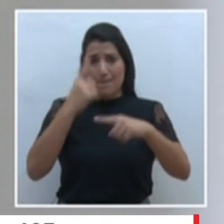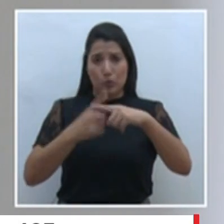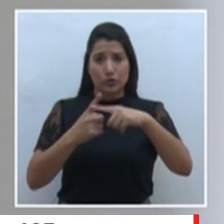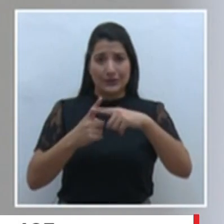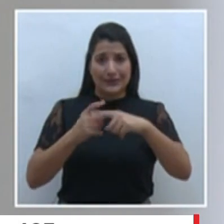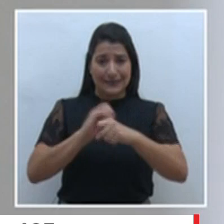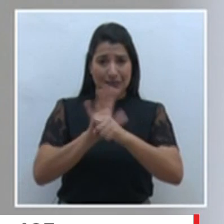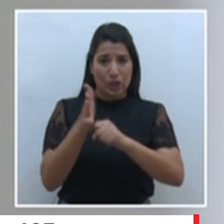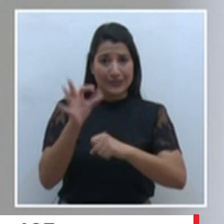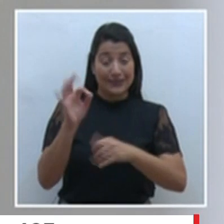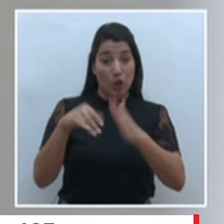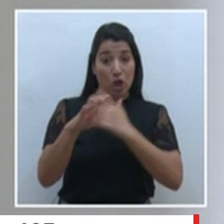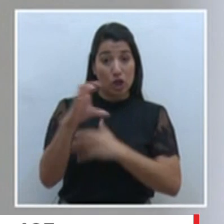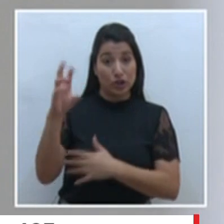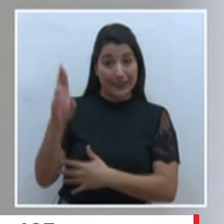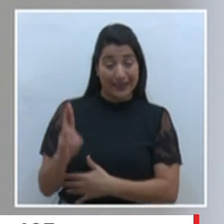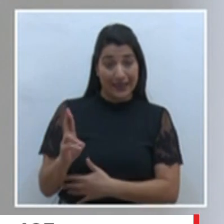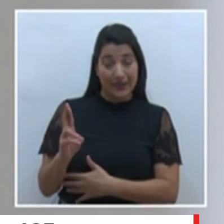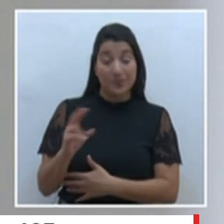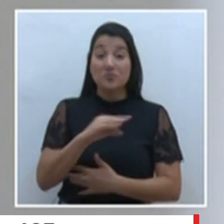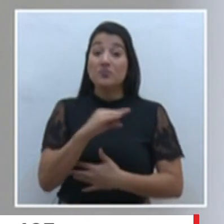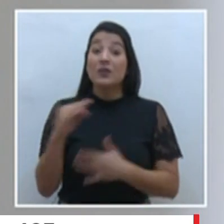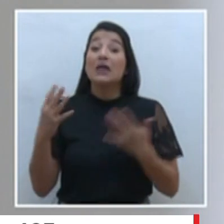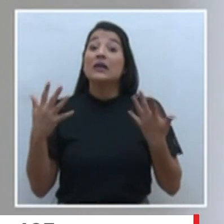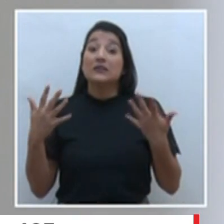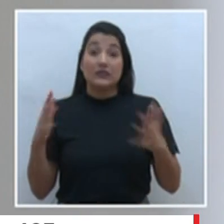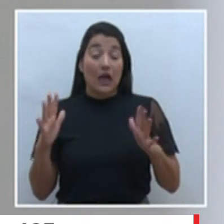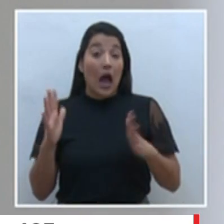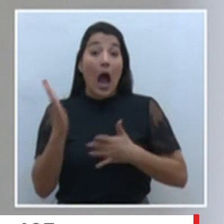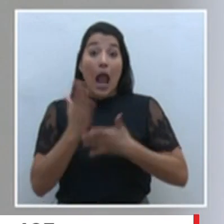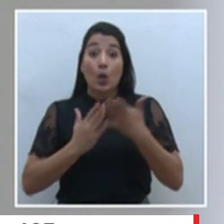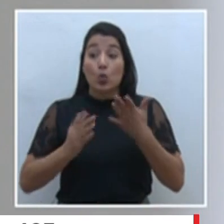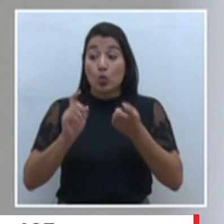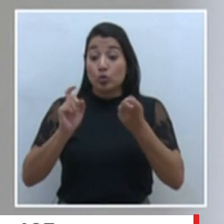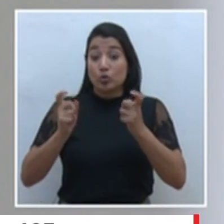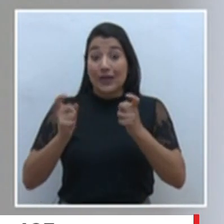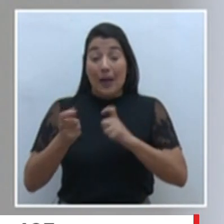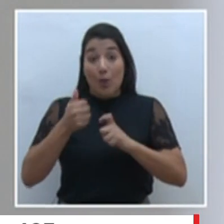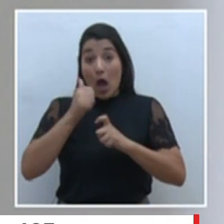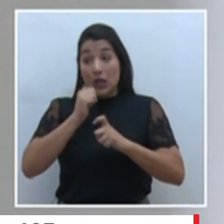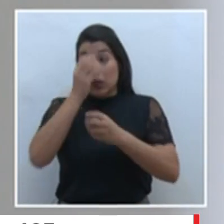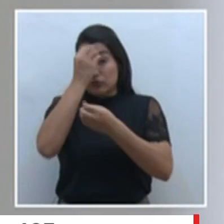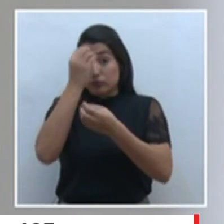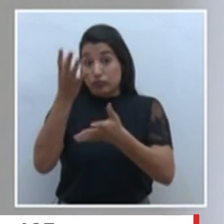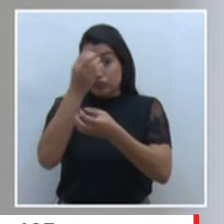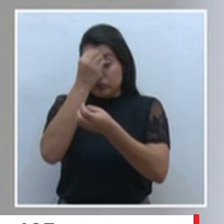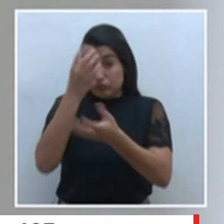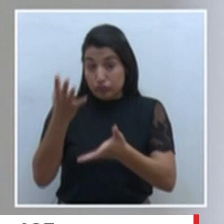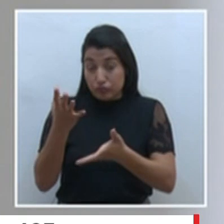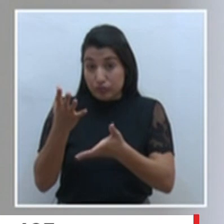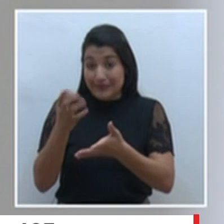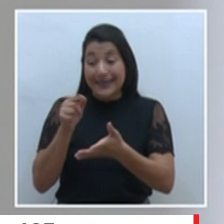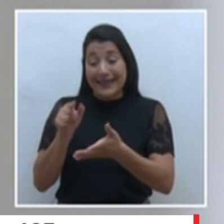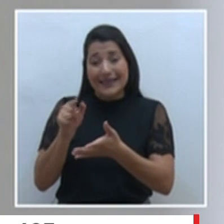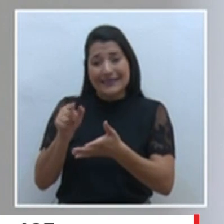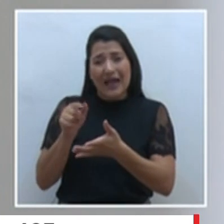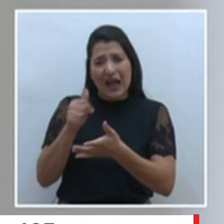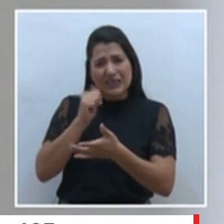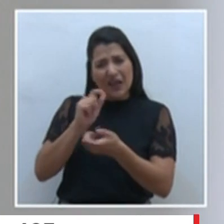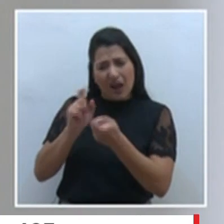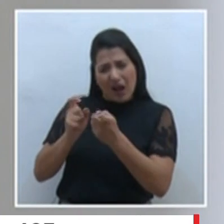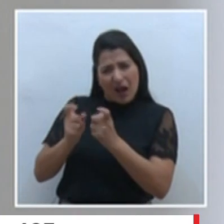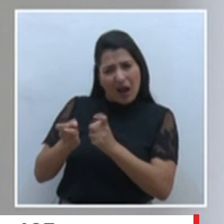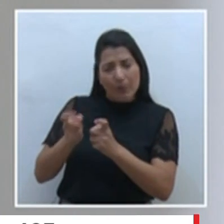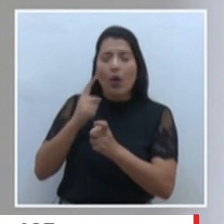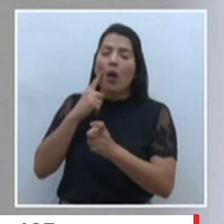y justamente ya algunas de las medidas que anunciamos ayer van muy dirigidas a tratar de impedir